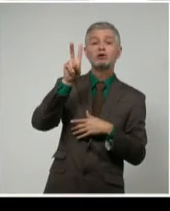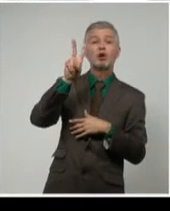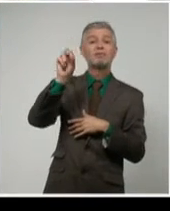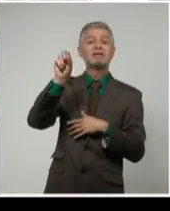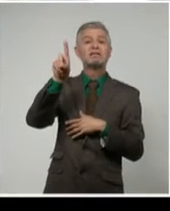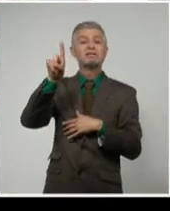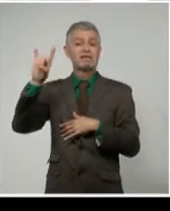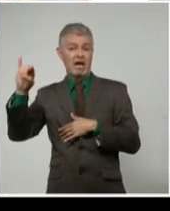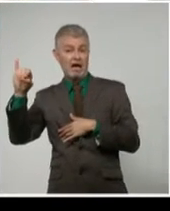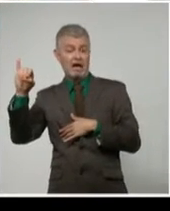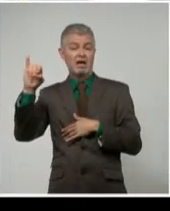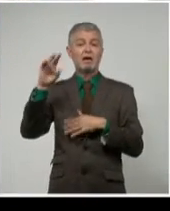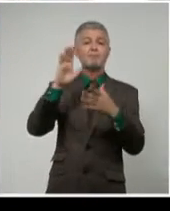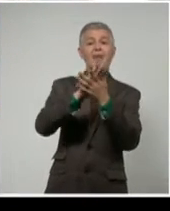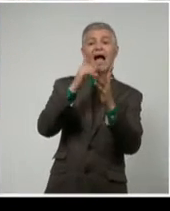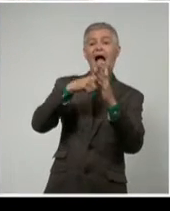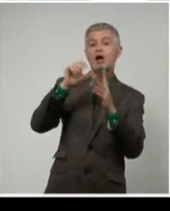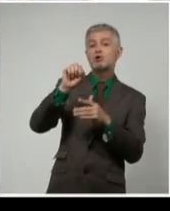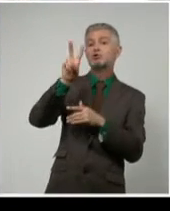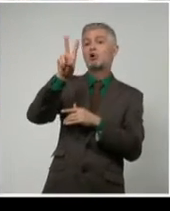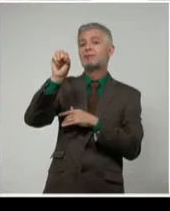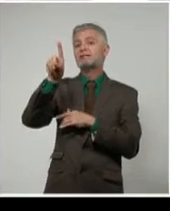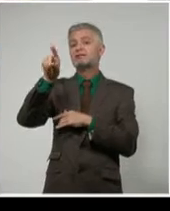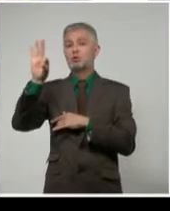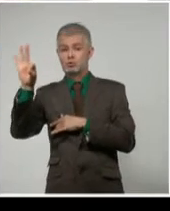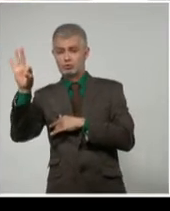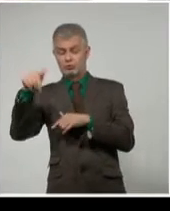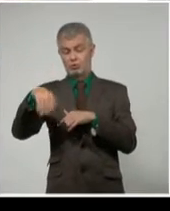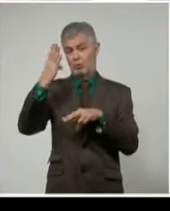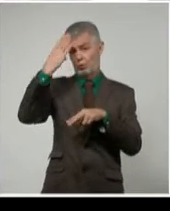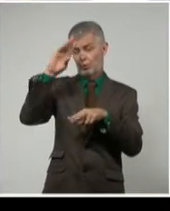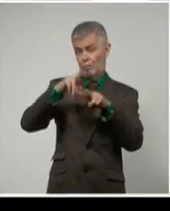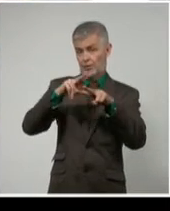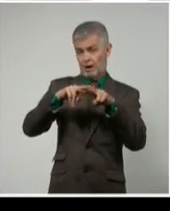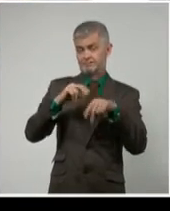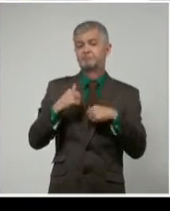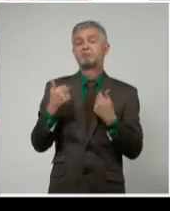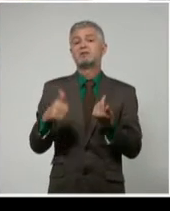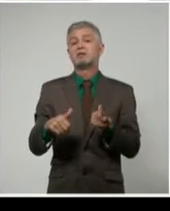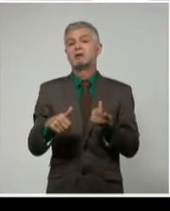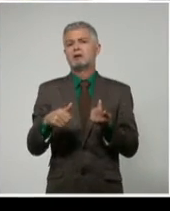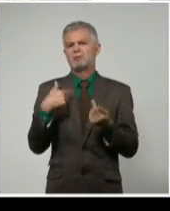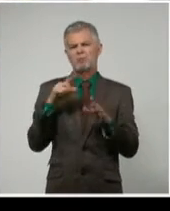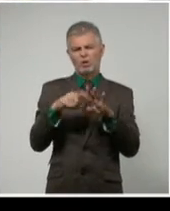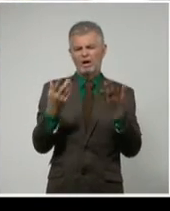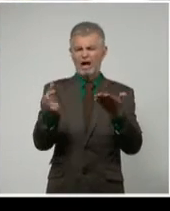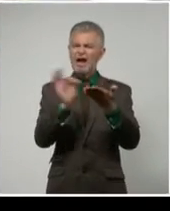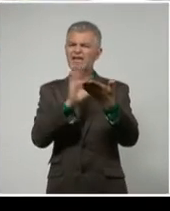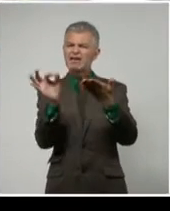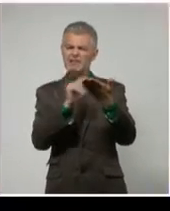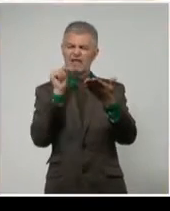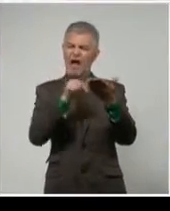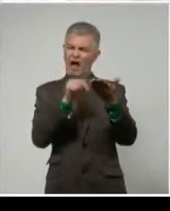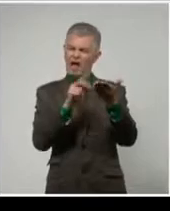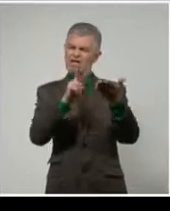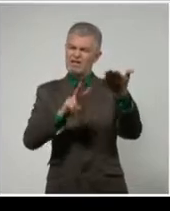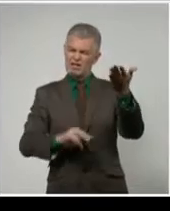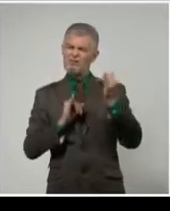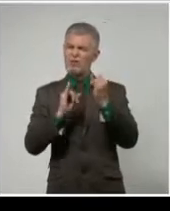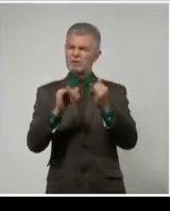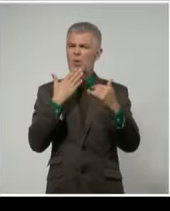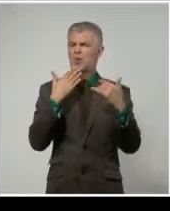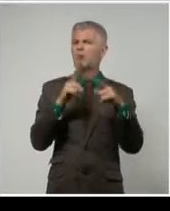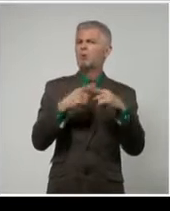de 2018. Sin evidencias científicas, ¿por qué una revista con la reputación de JAMA sacó a la luz esos textos?